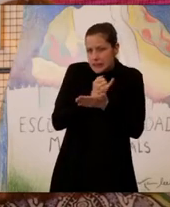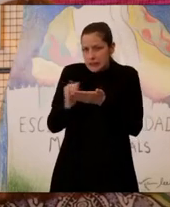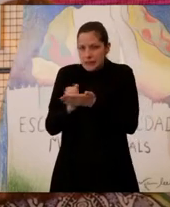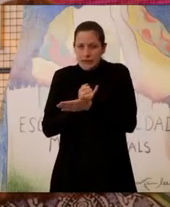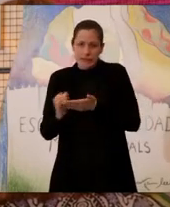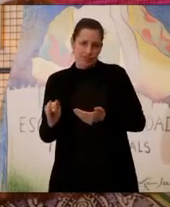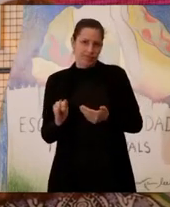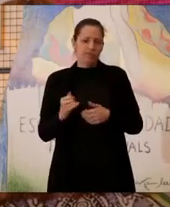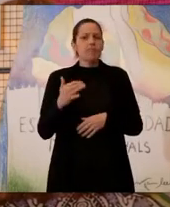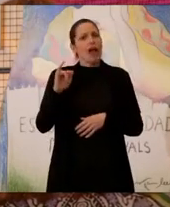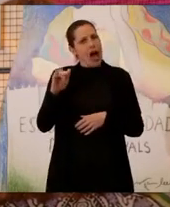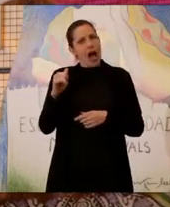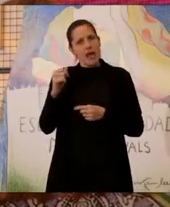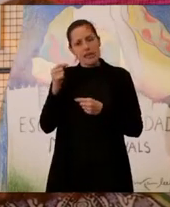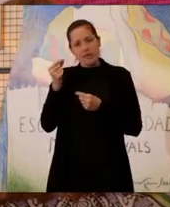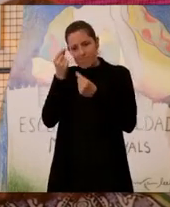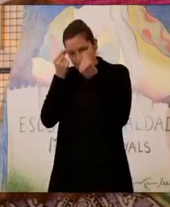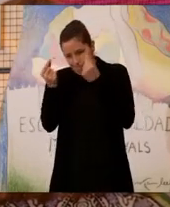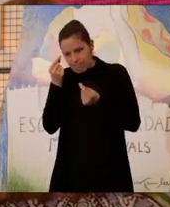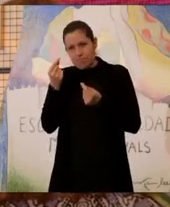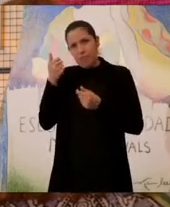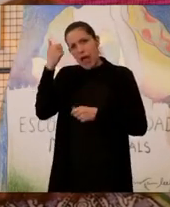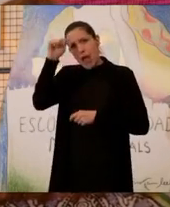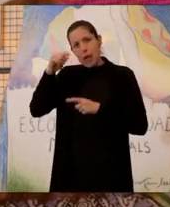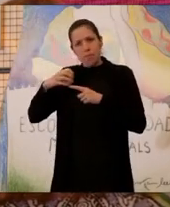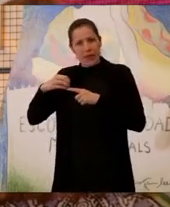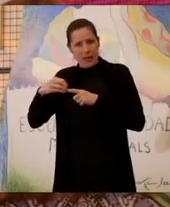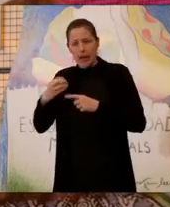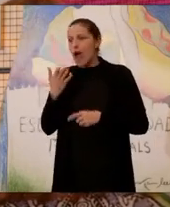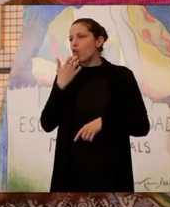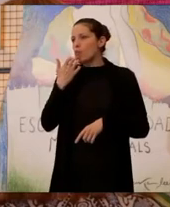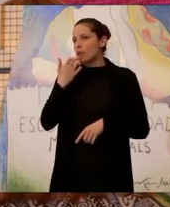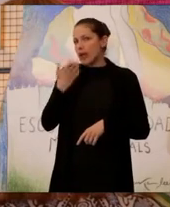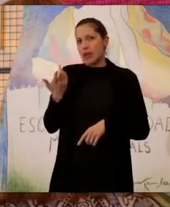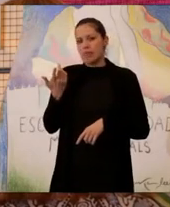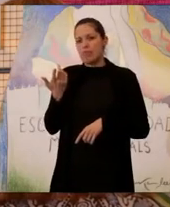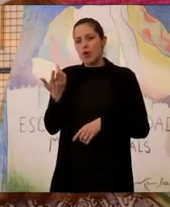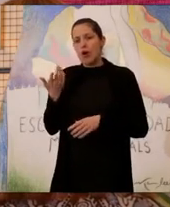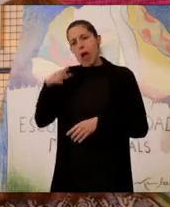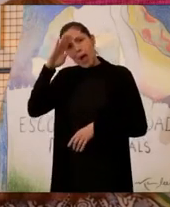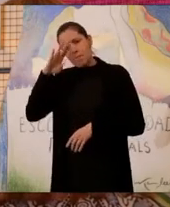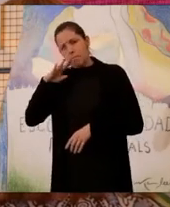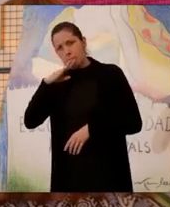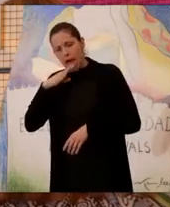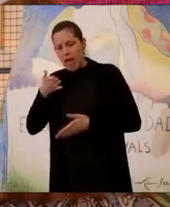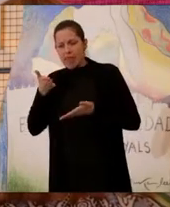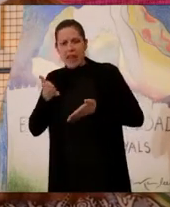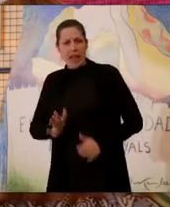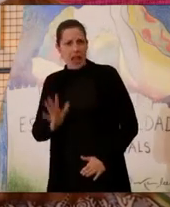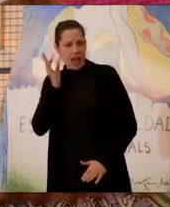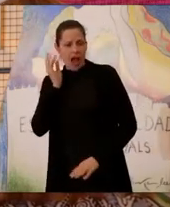del patriarcado como es que los padres obliguen a sus hijas a casarse con quien el padre dice que entre nosotras